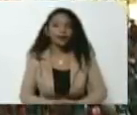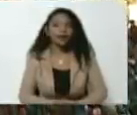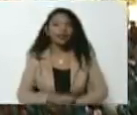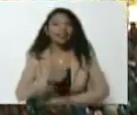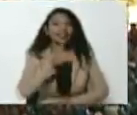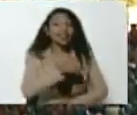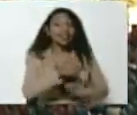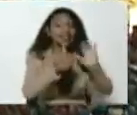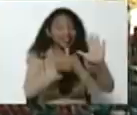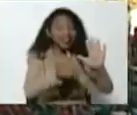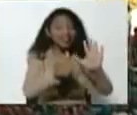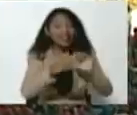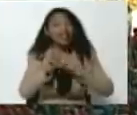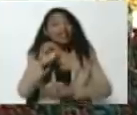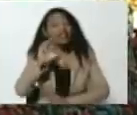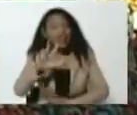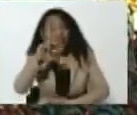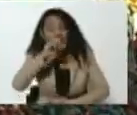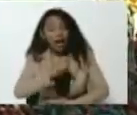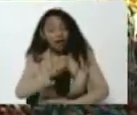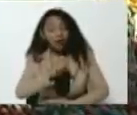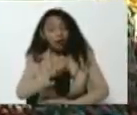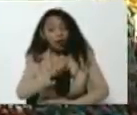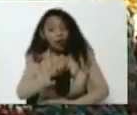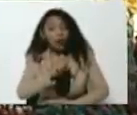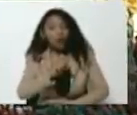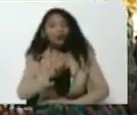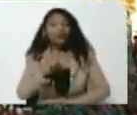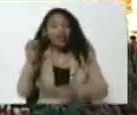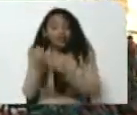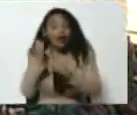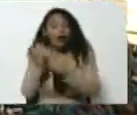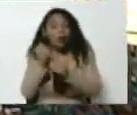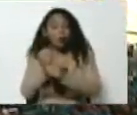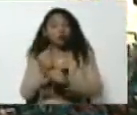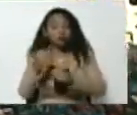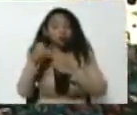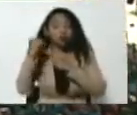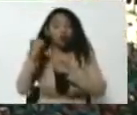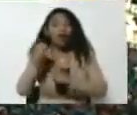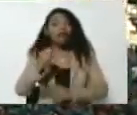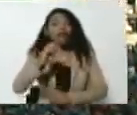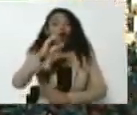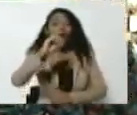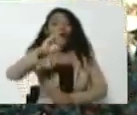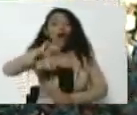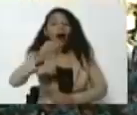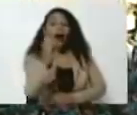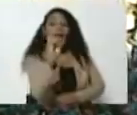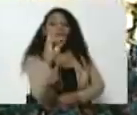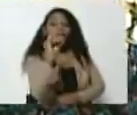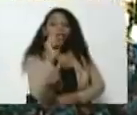63 años de la gesta heroica de Fabricio Ojeda,